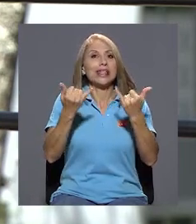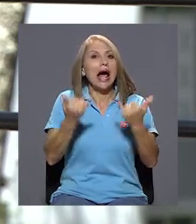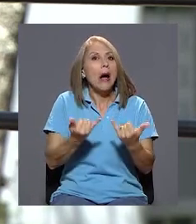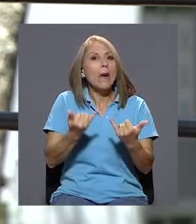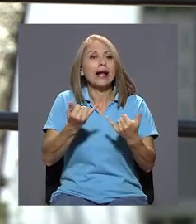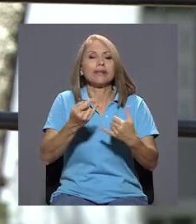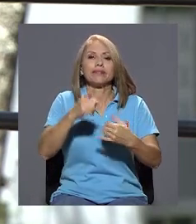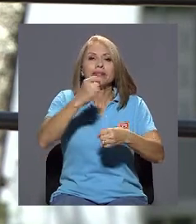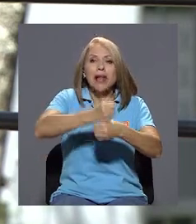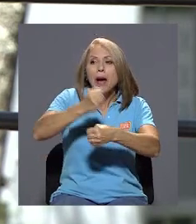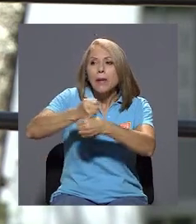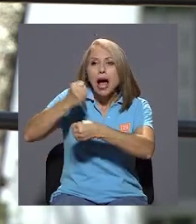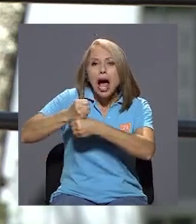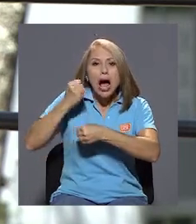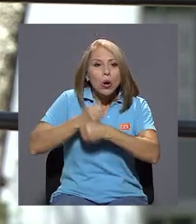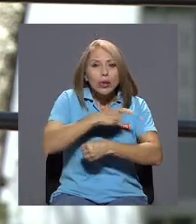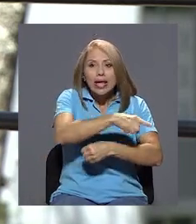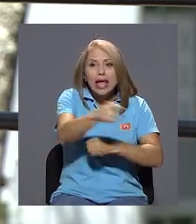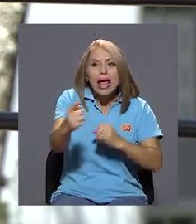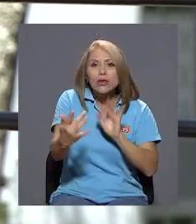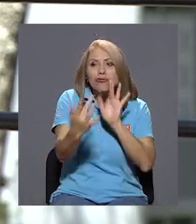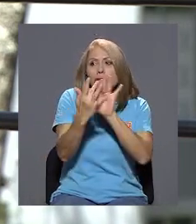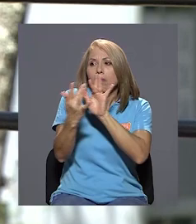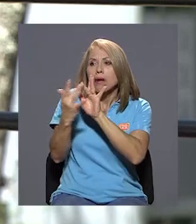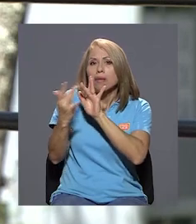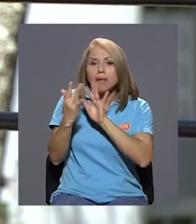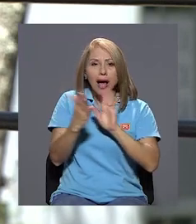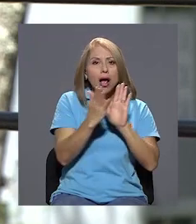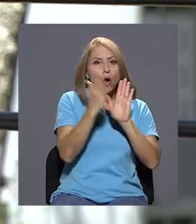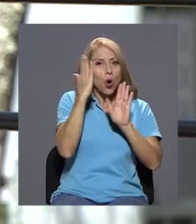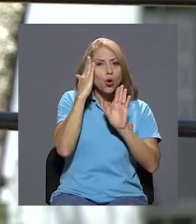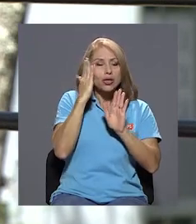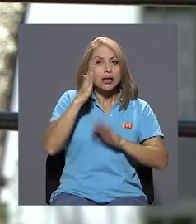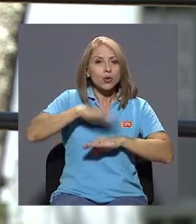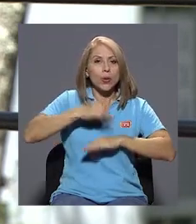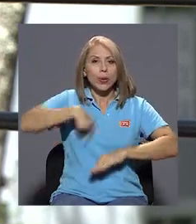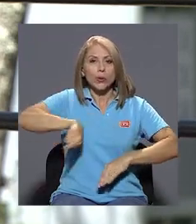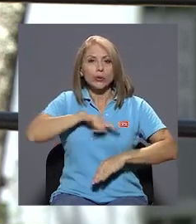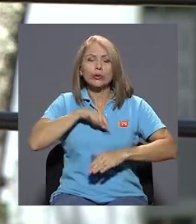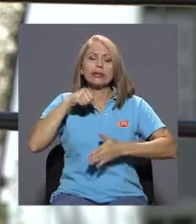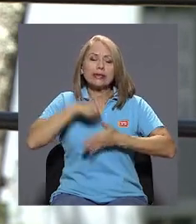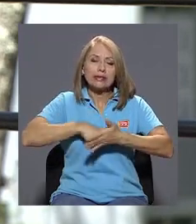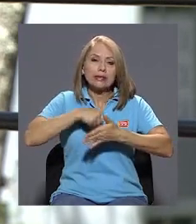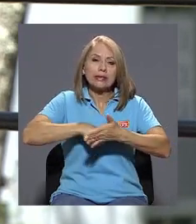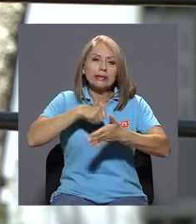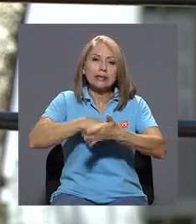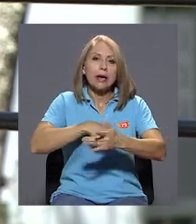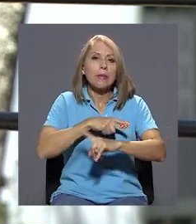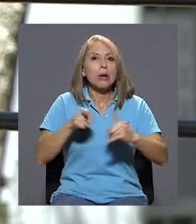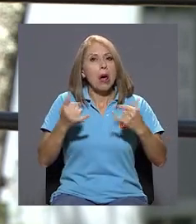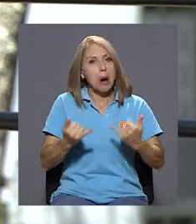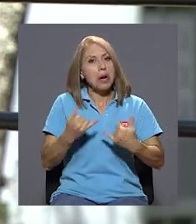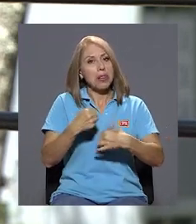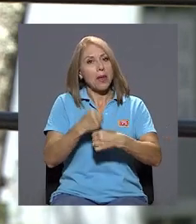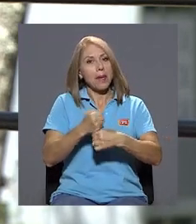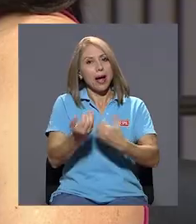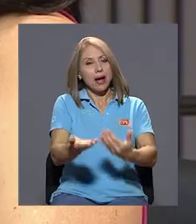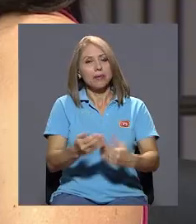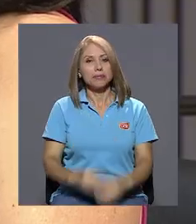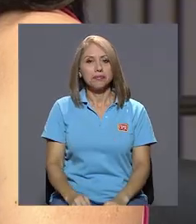de trabajo de que la gente, los pacientes nos vayan conociendo, las familias. Es un trabajo arduo, pero en eso